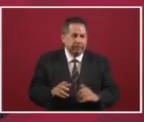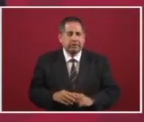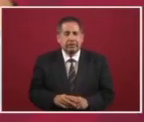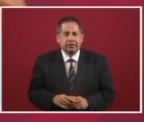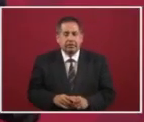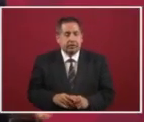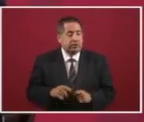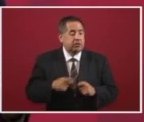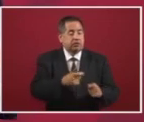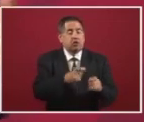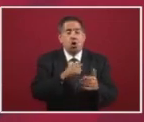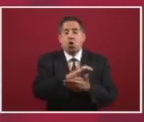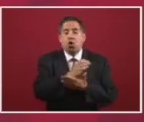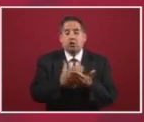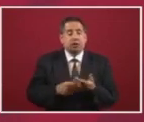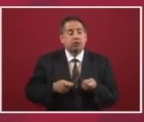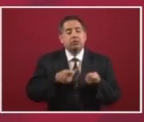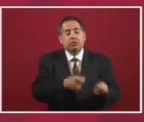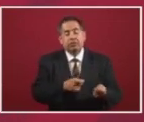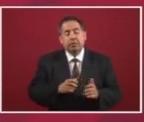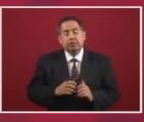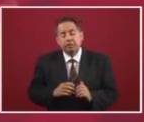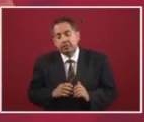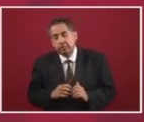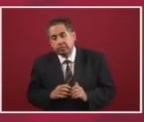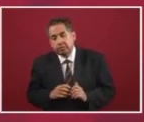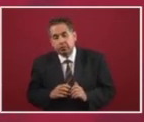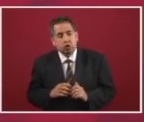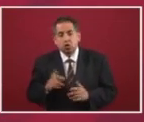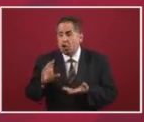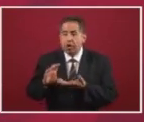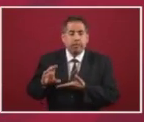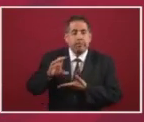Se entregan los contratos, no invierten